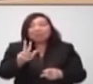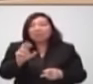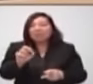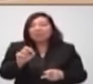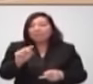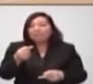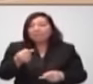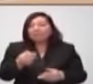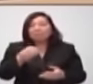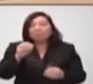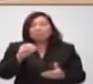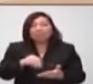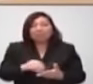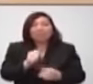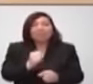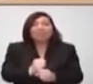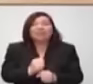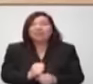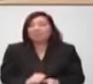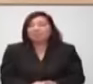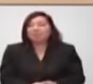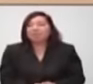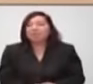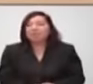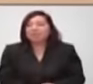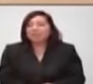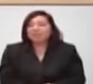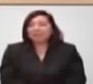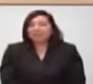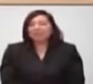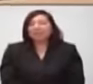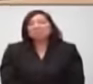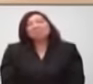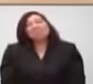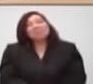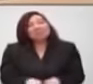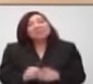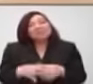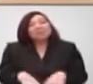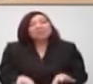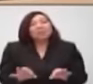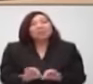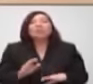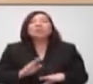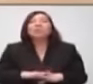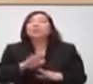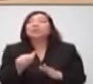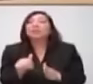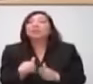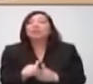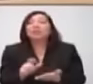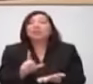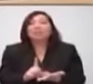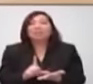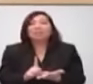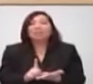30.000 puestos de trabajo directos, e indirectos es también importante. Y sobre todo que la ciudad de